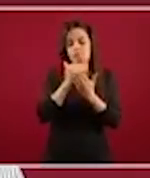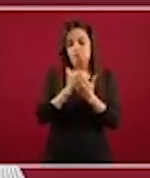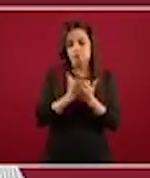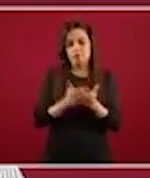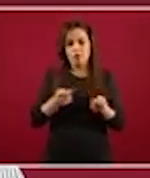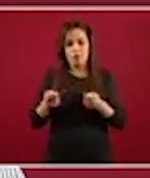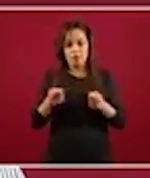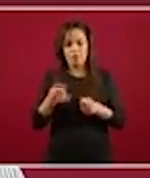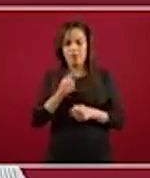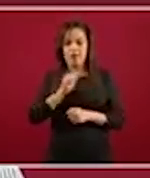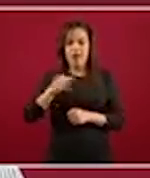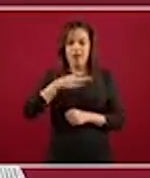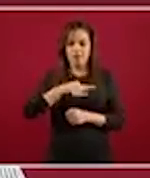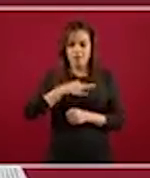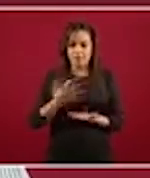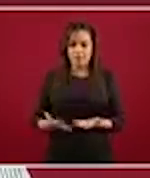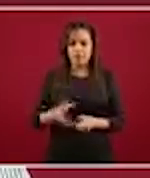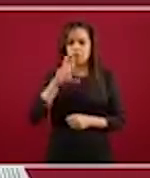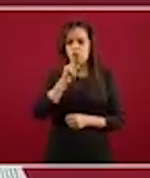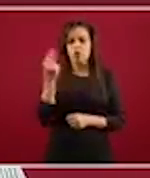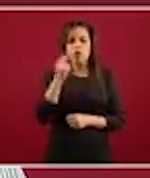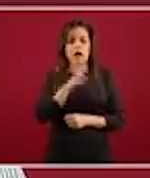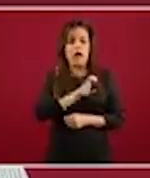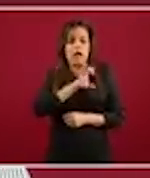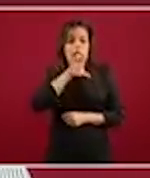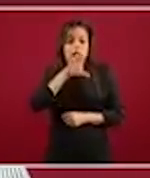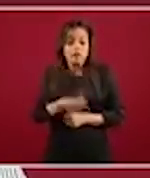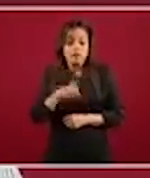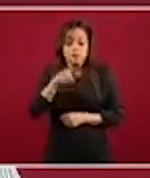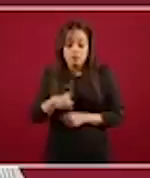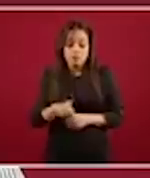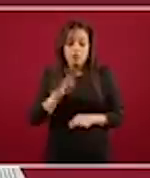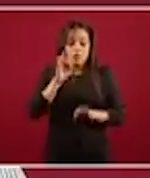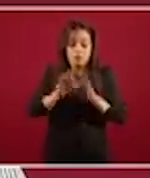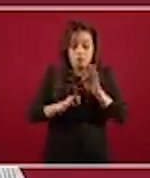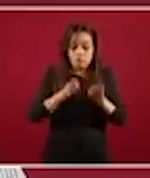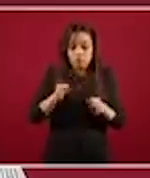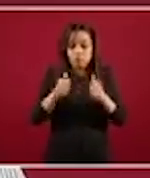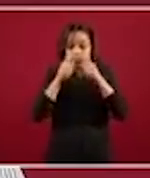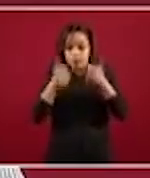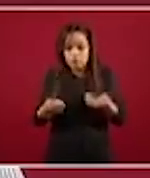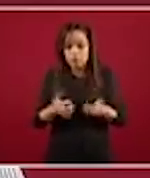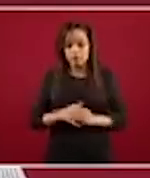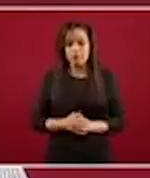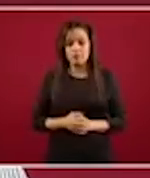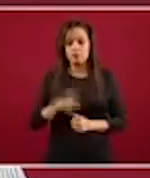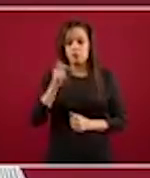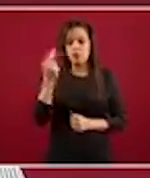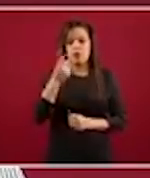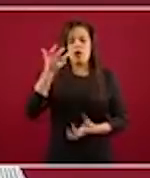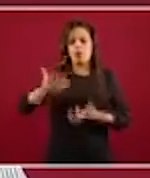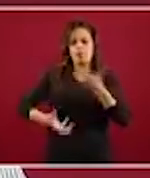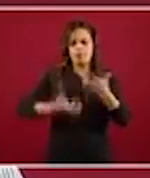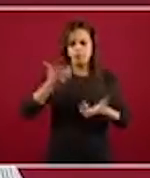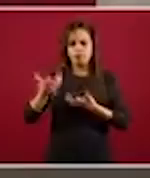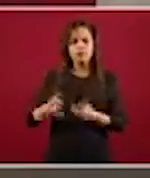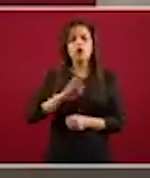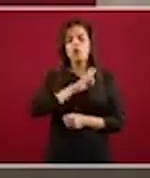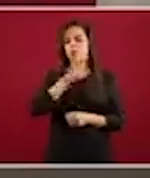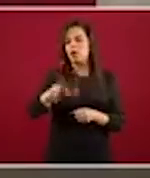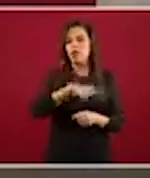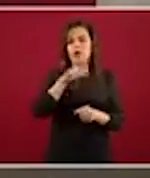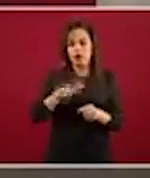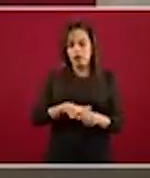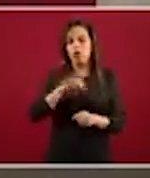resumen, no se necesitan procedimientos especiales, no se necesita incineración, se puede proceder con funerales convencionales.